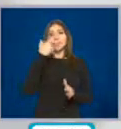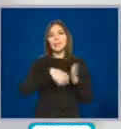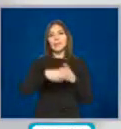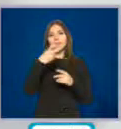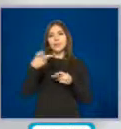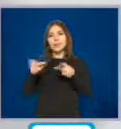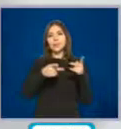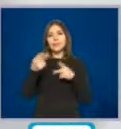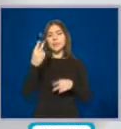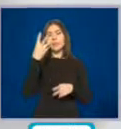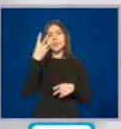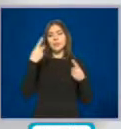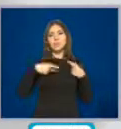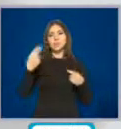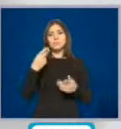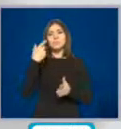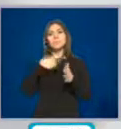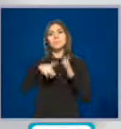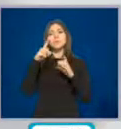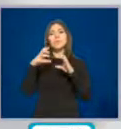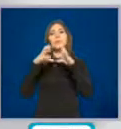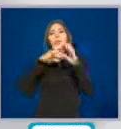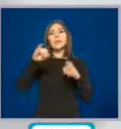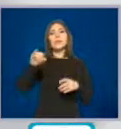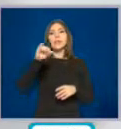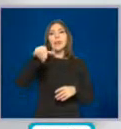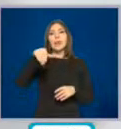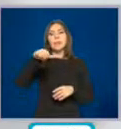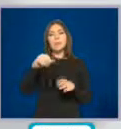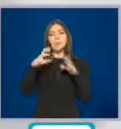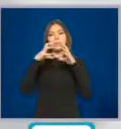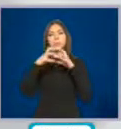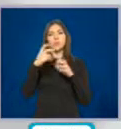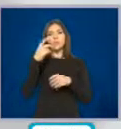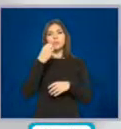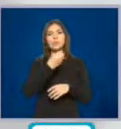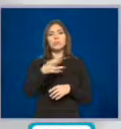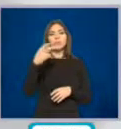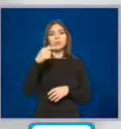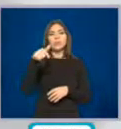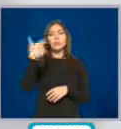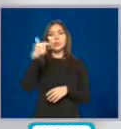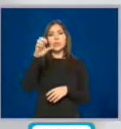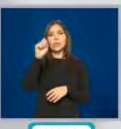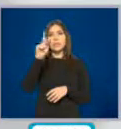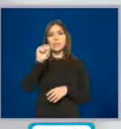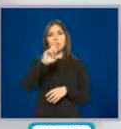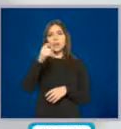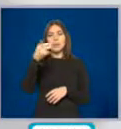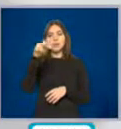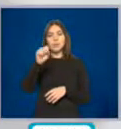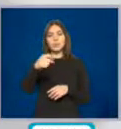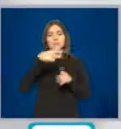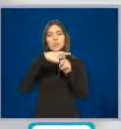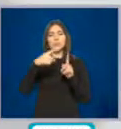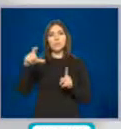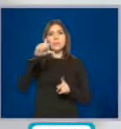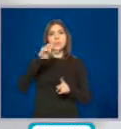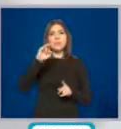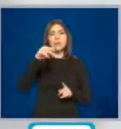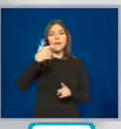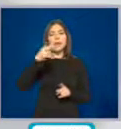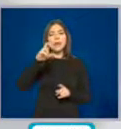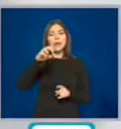para 4 porciones necesitaremos una jícama mediana, 12 espárragos también, media taza de vinagre de manzana una cucharada de